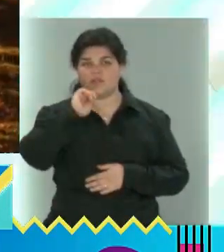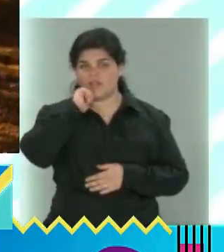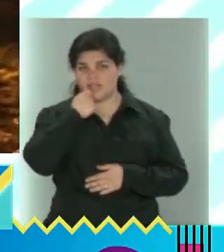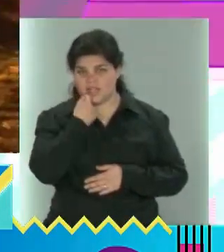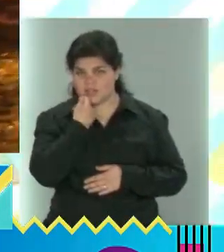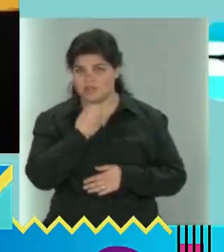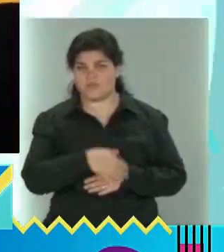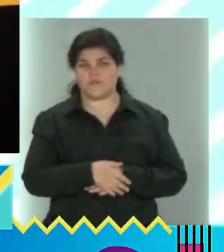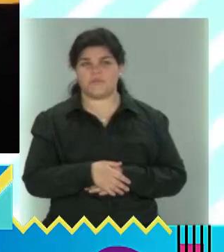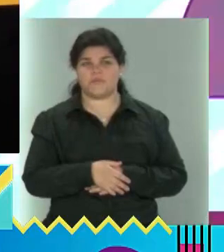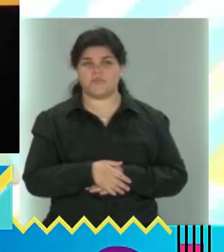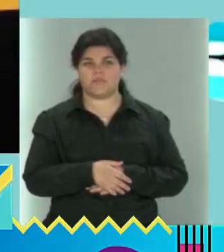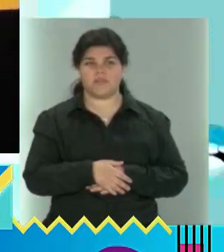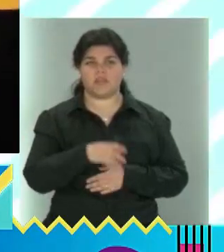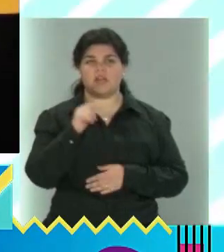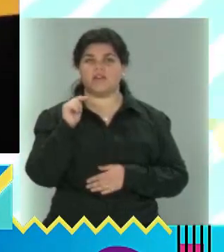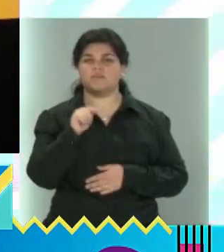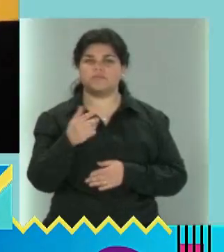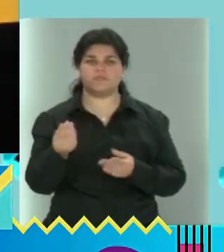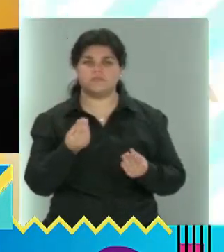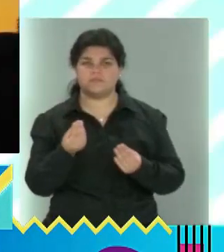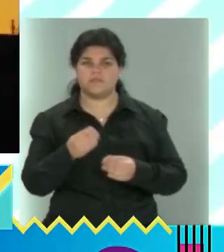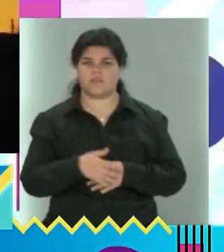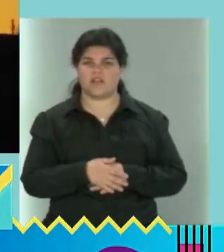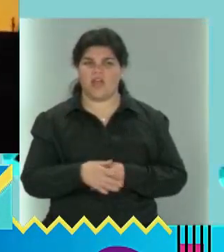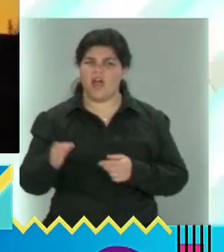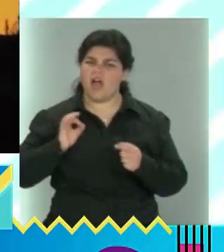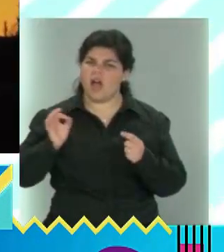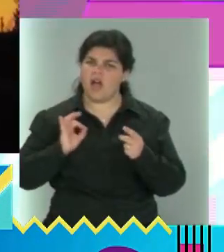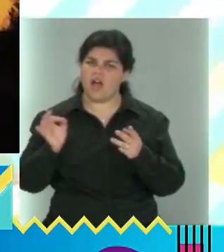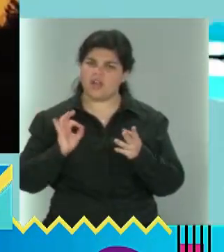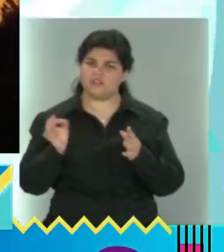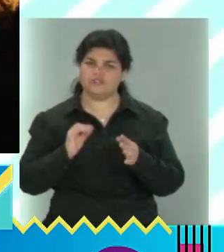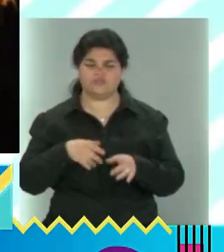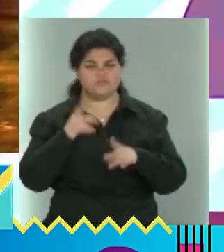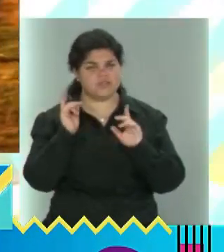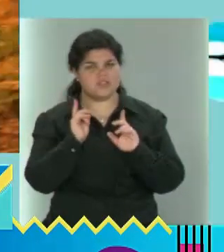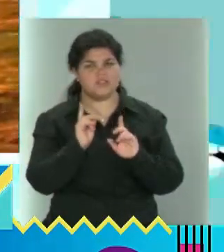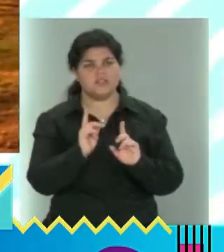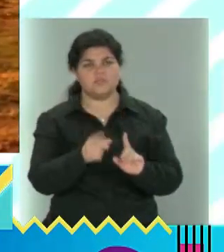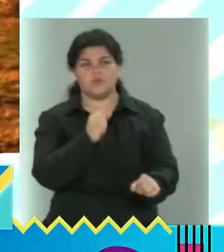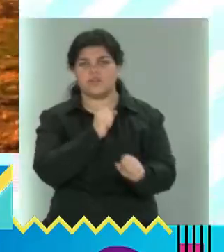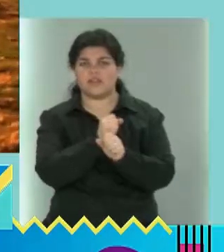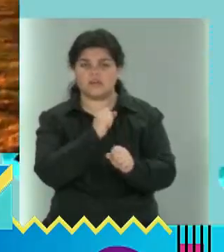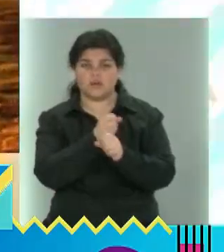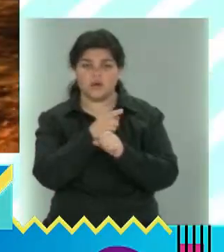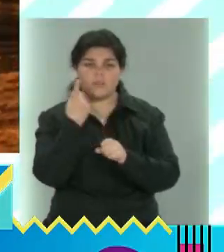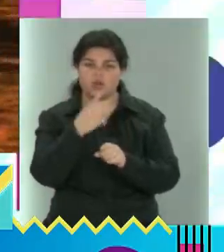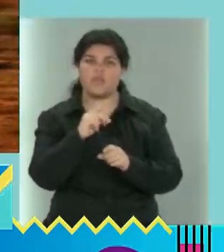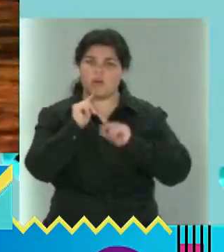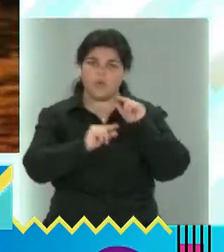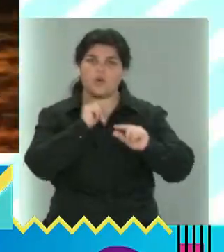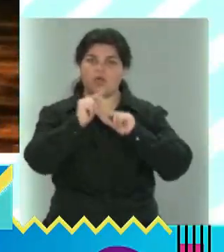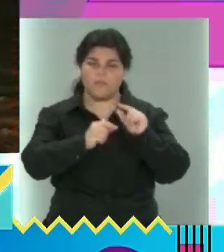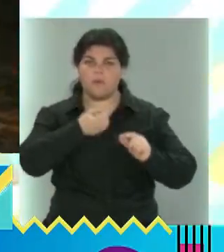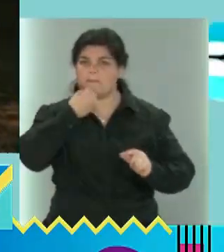marciales, que te llevas muchos años trabajando en lo mismo y perfeccionándote. Y